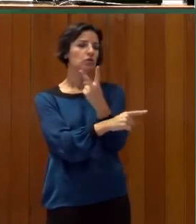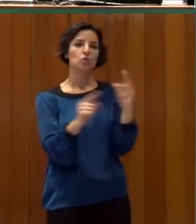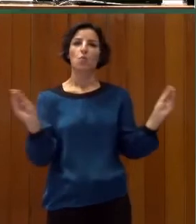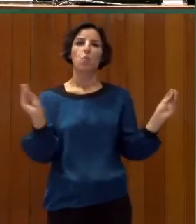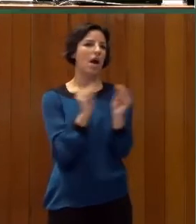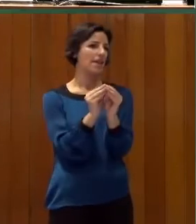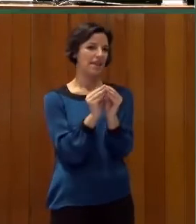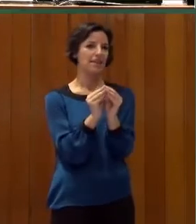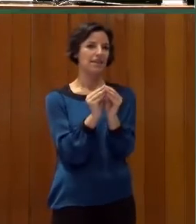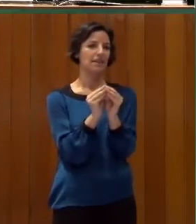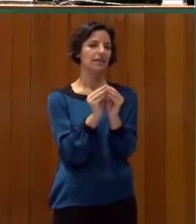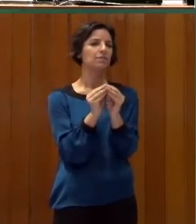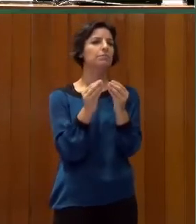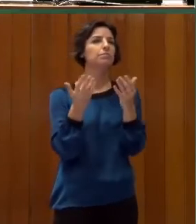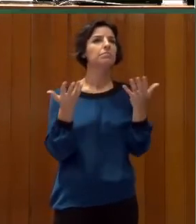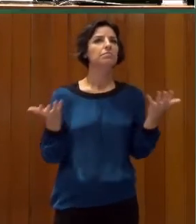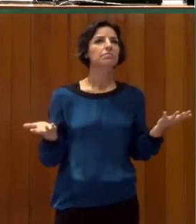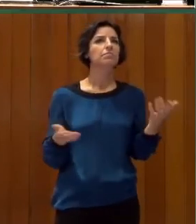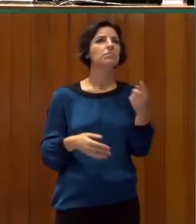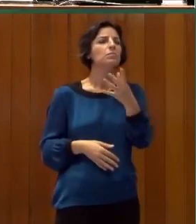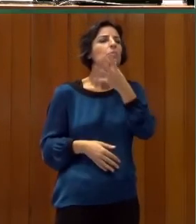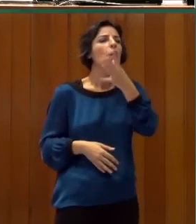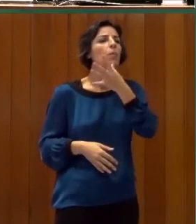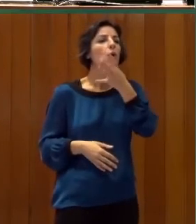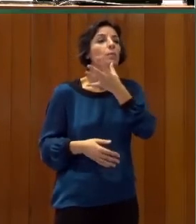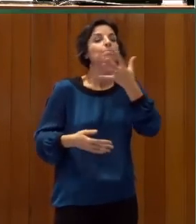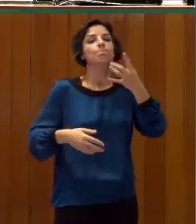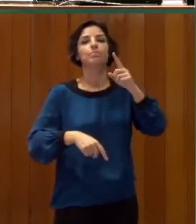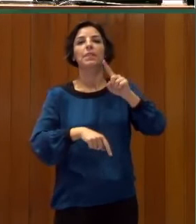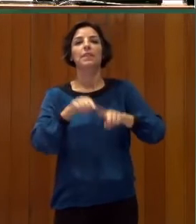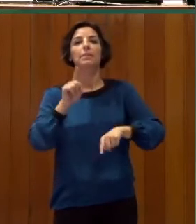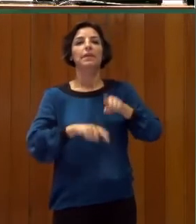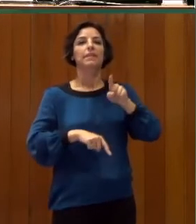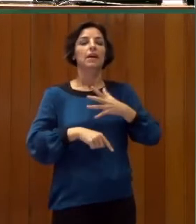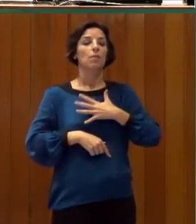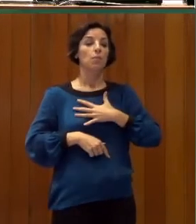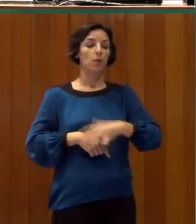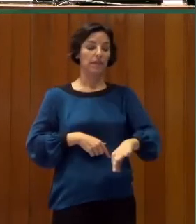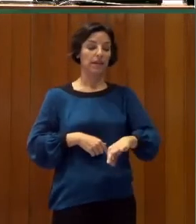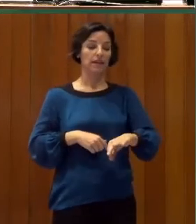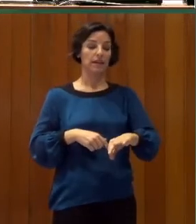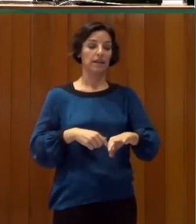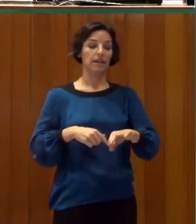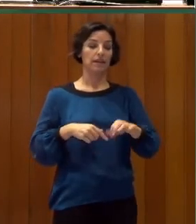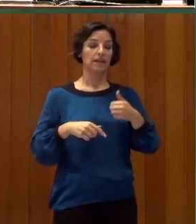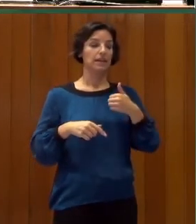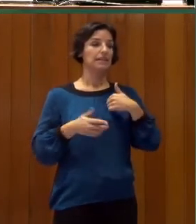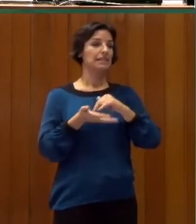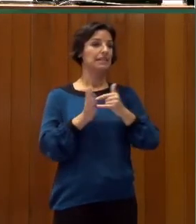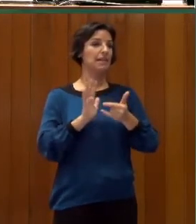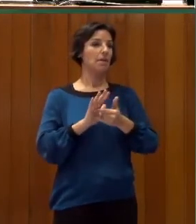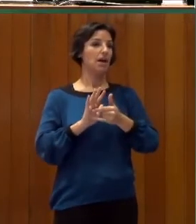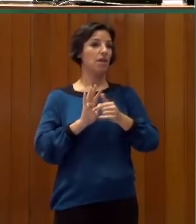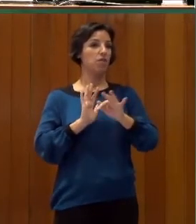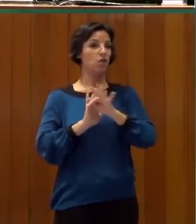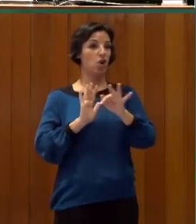Este hecho podría ser debido a que se hayan activado de forma paralela los sistemas fonológicos